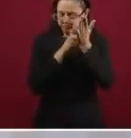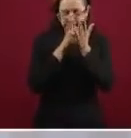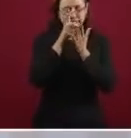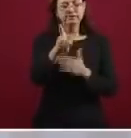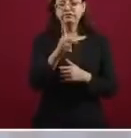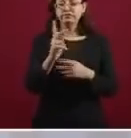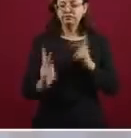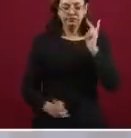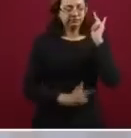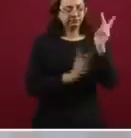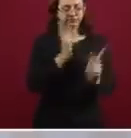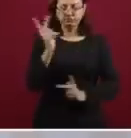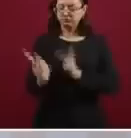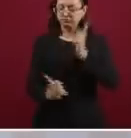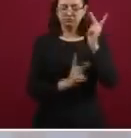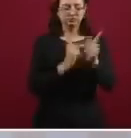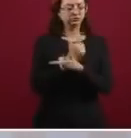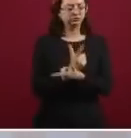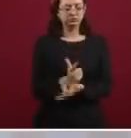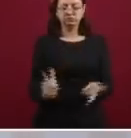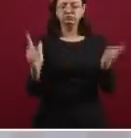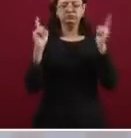preguntar porque nosotros